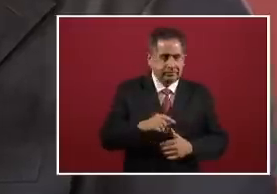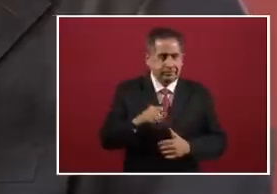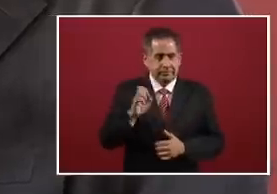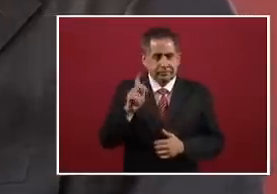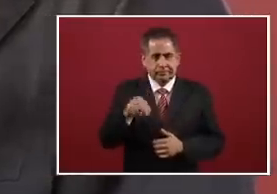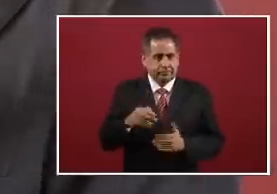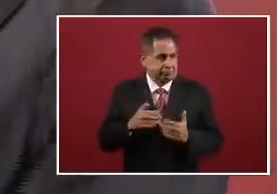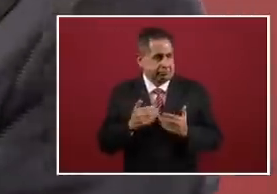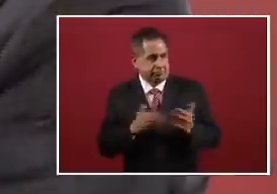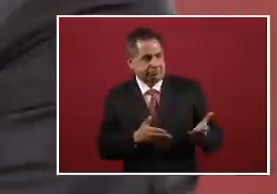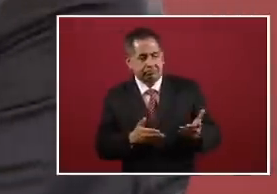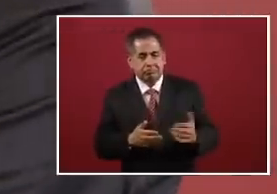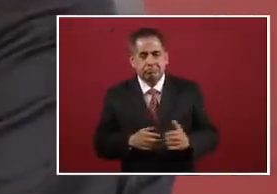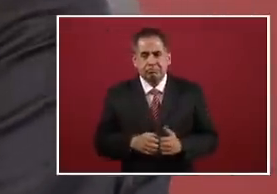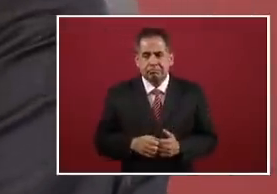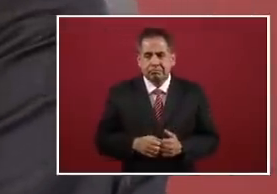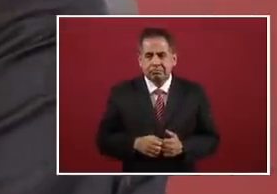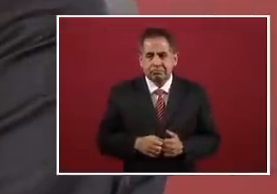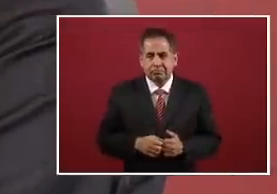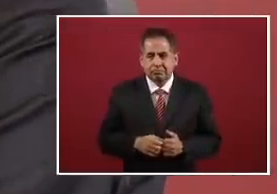como una ofrenda